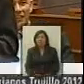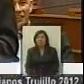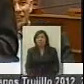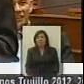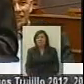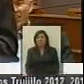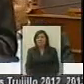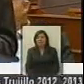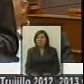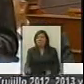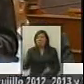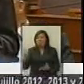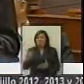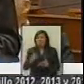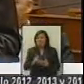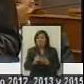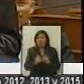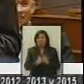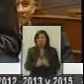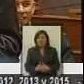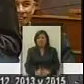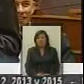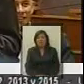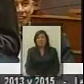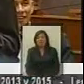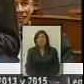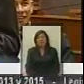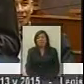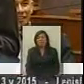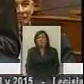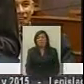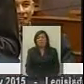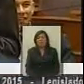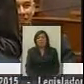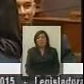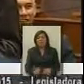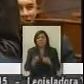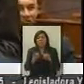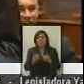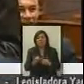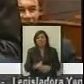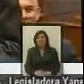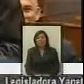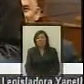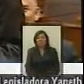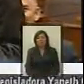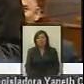para que un vuelo policial lleguemos a Puerto Maldonado y instalemos la comisaría.